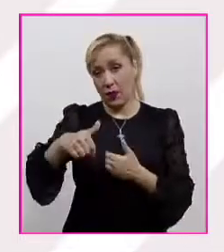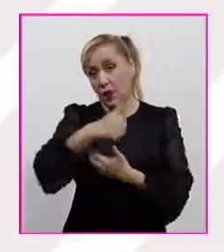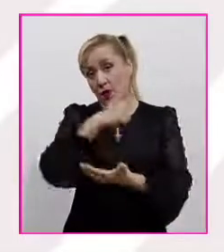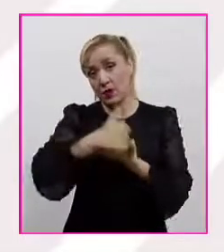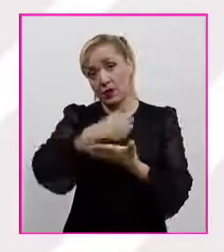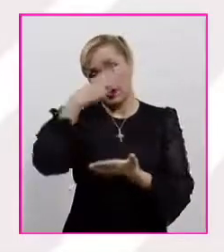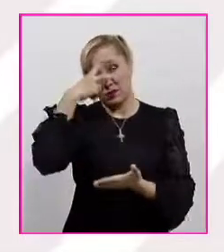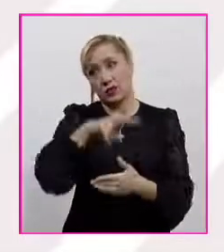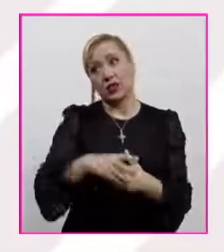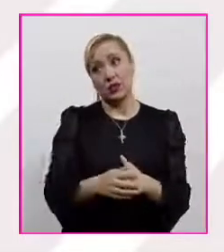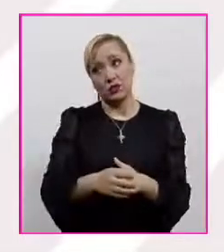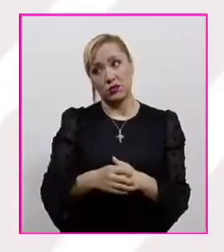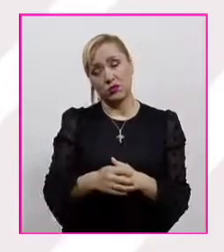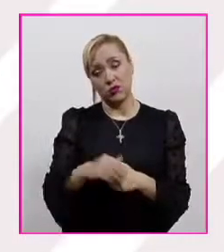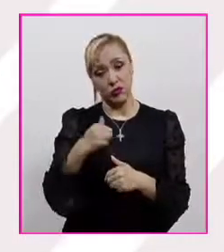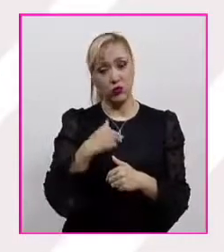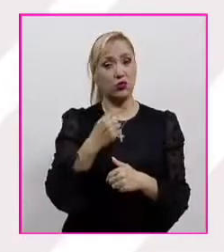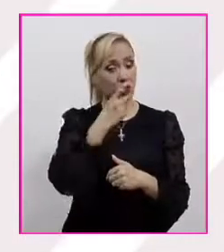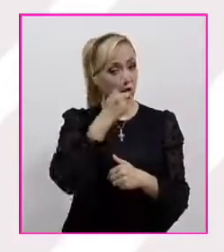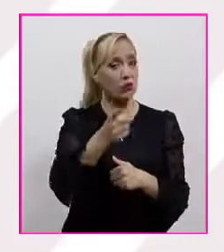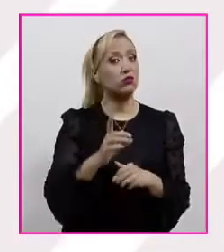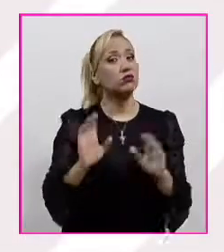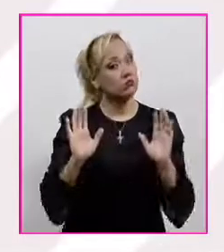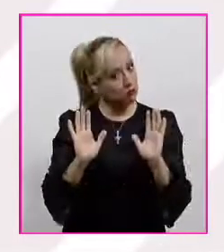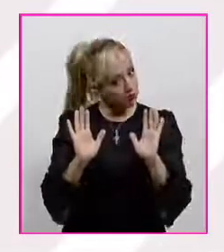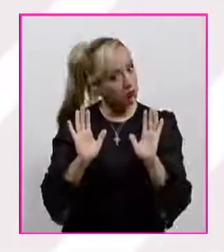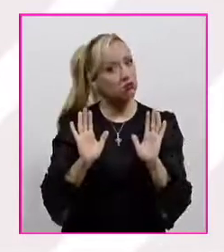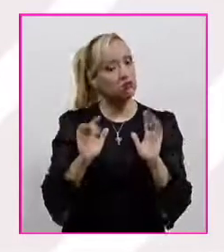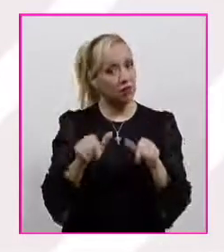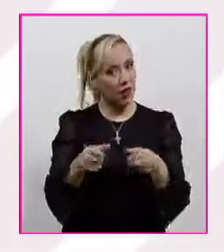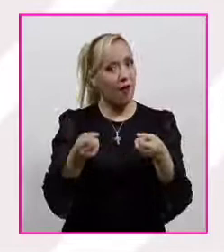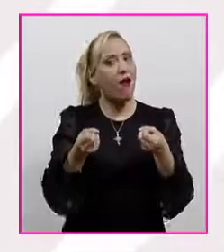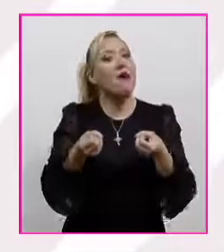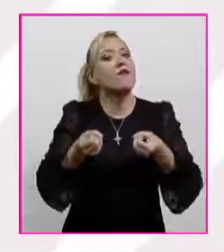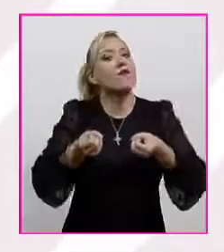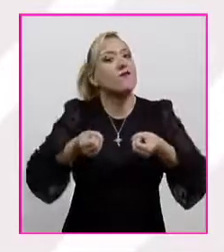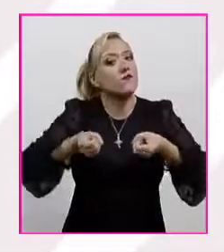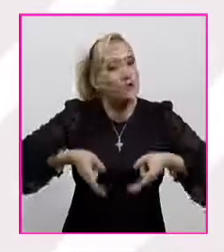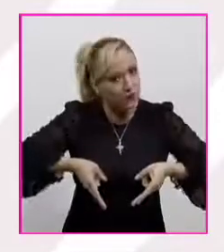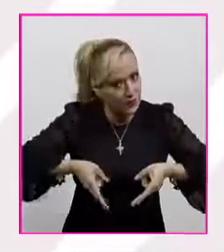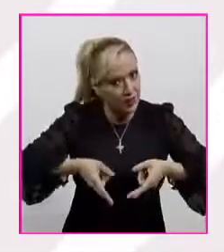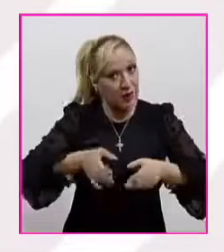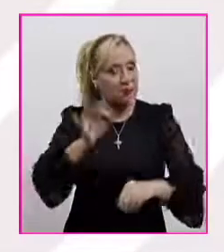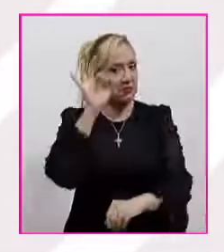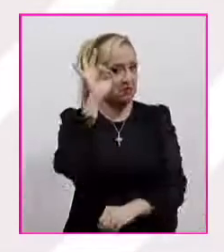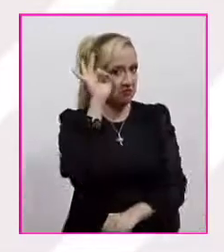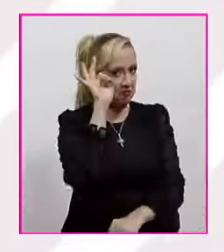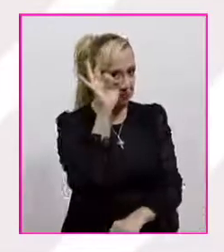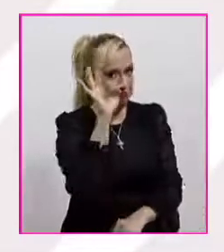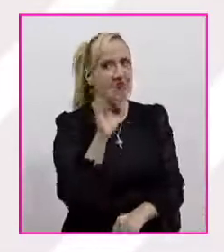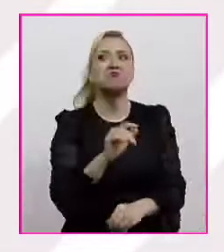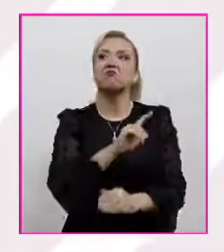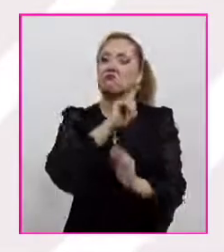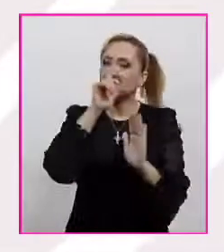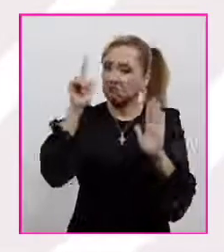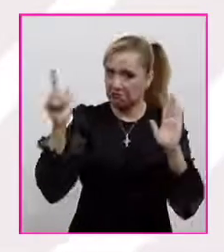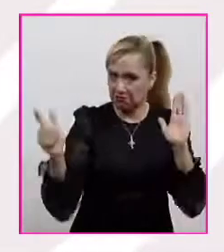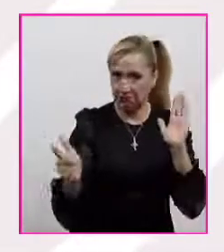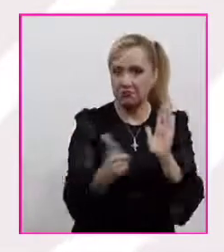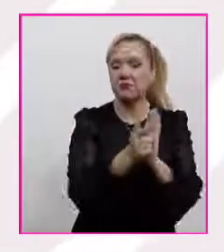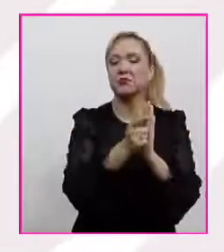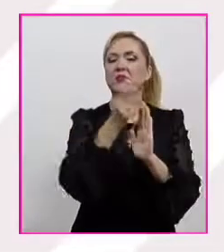México sí puedo decir que estamos en un espacio privilegiado, en un entorno legislativo